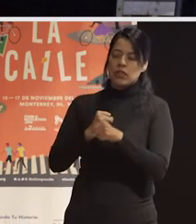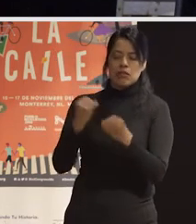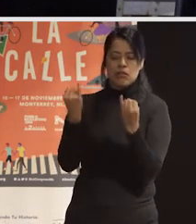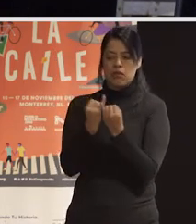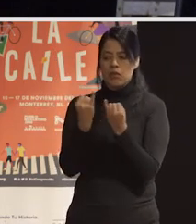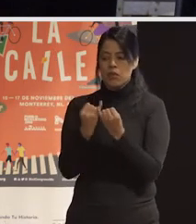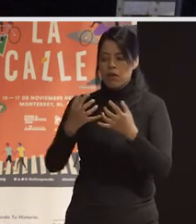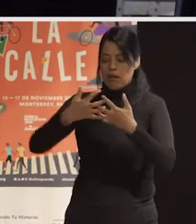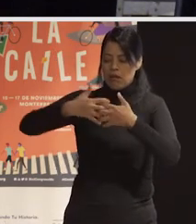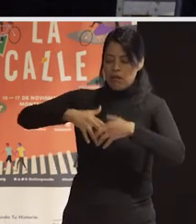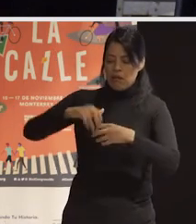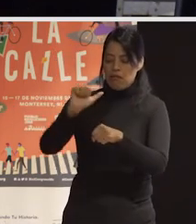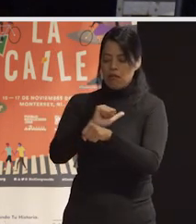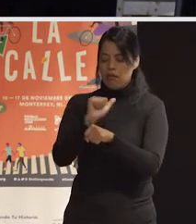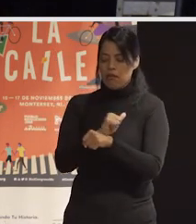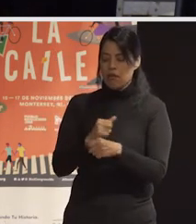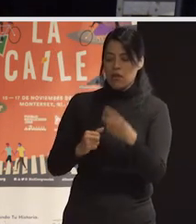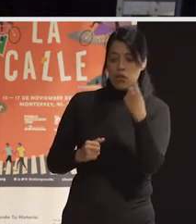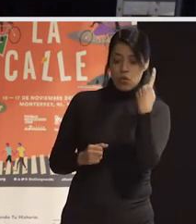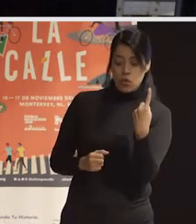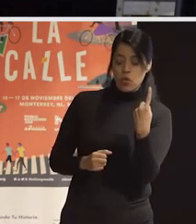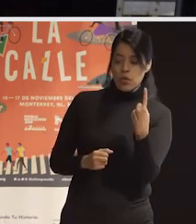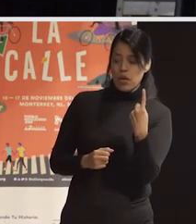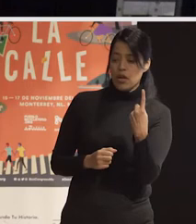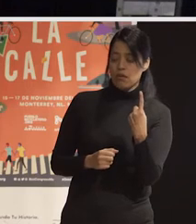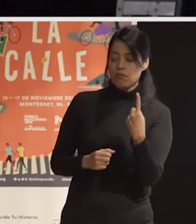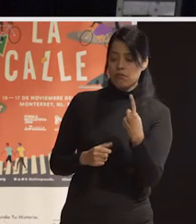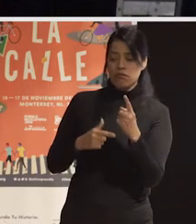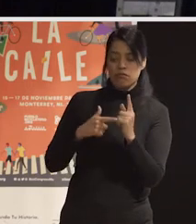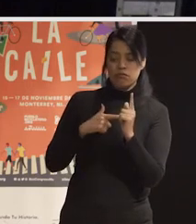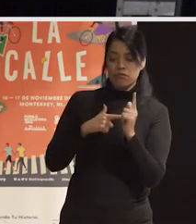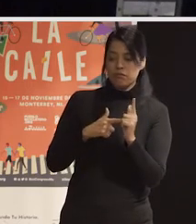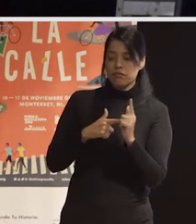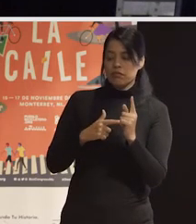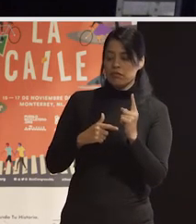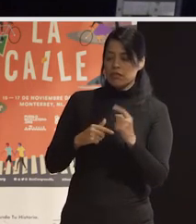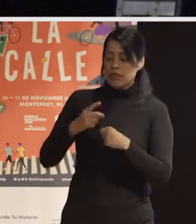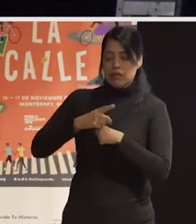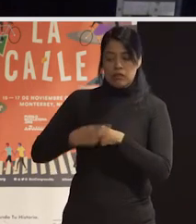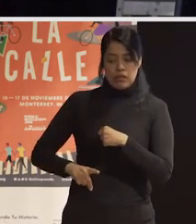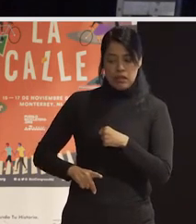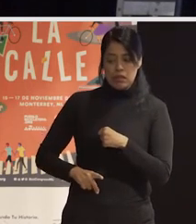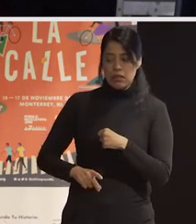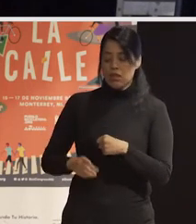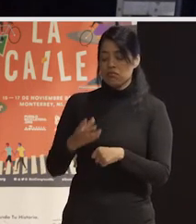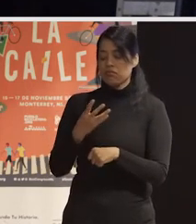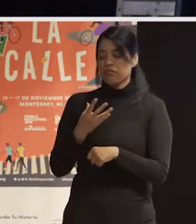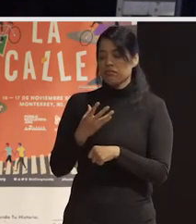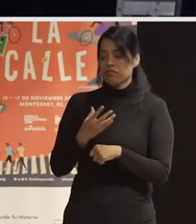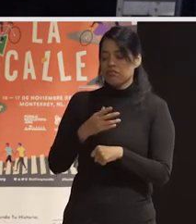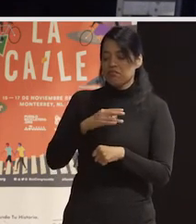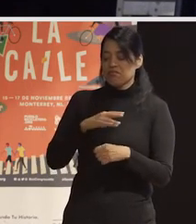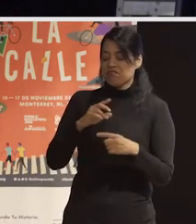y aunque una de las dos máquinas amanece perdón amenaza con causar un